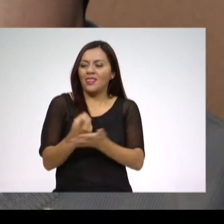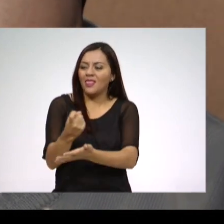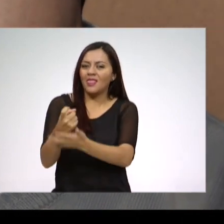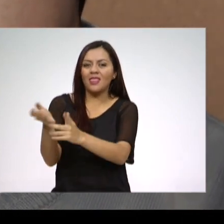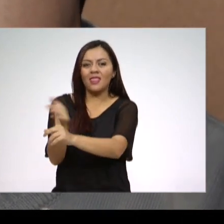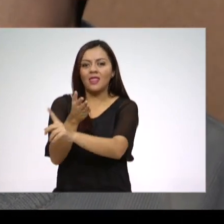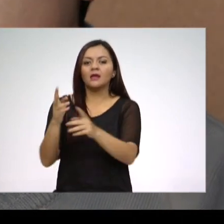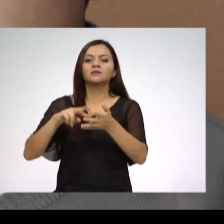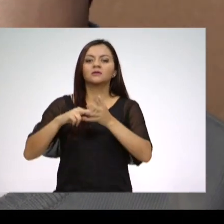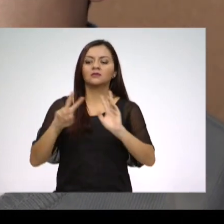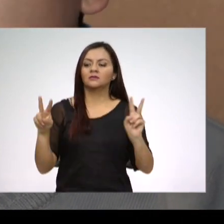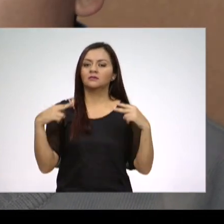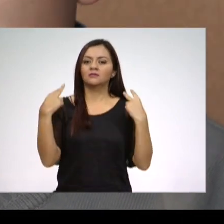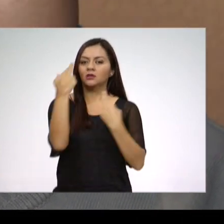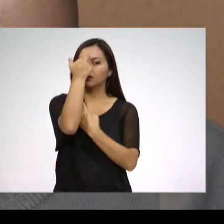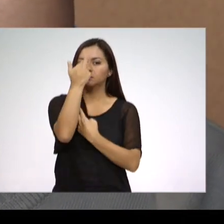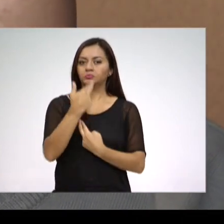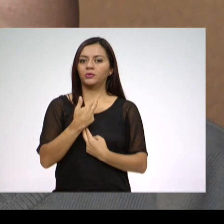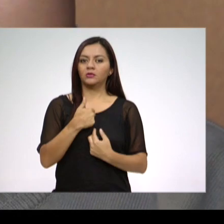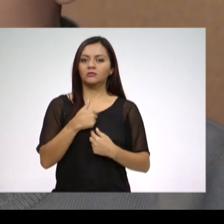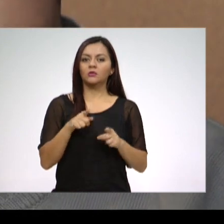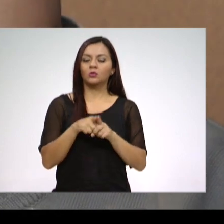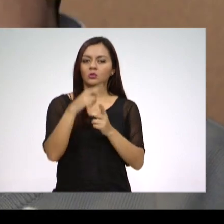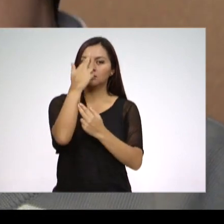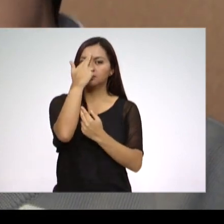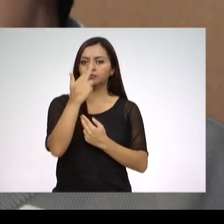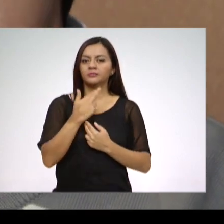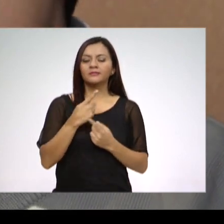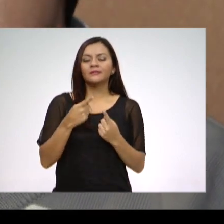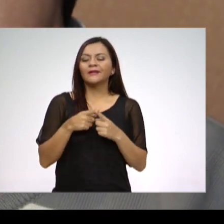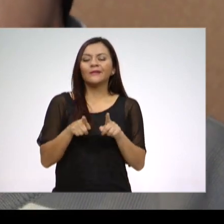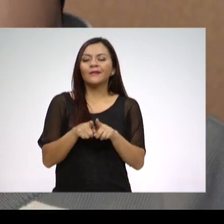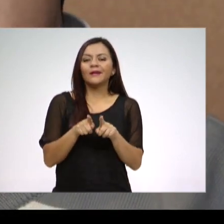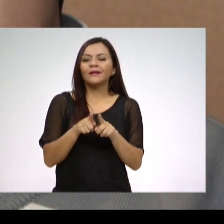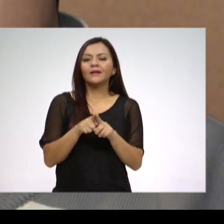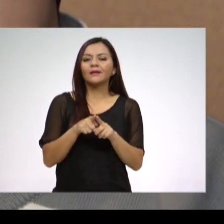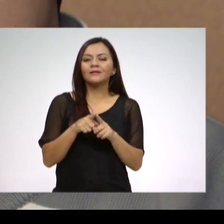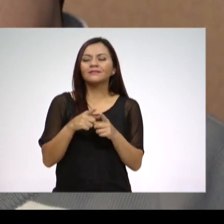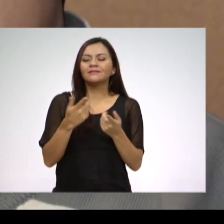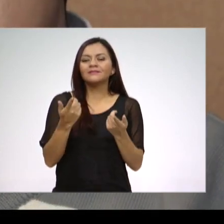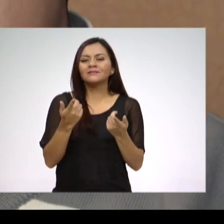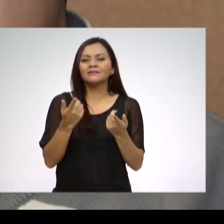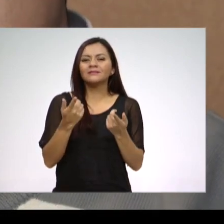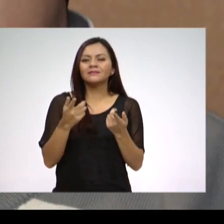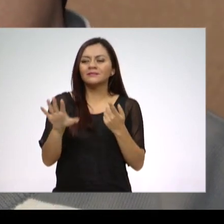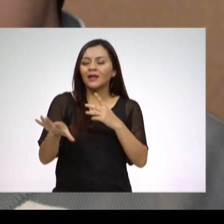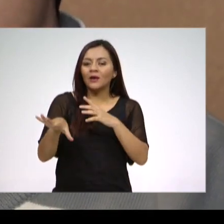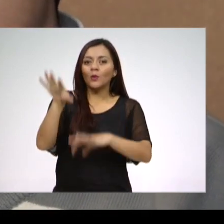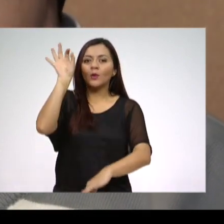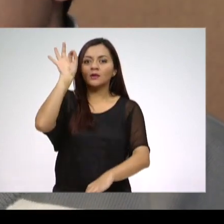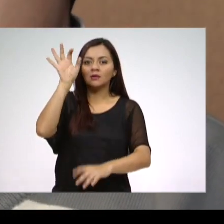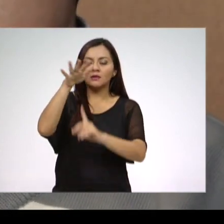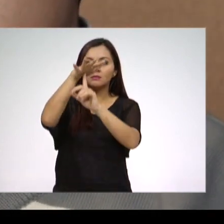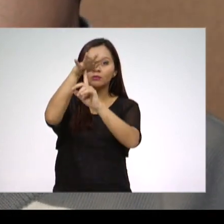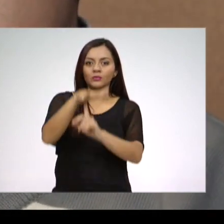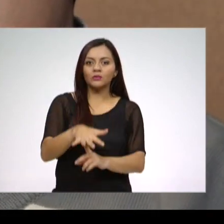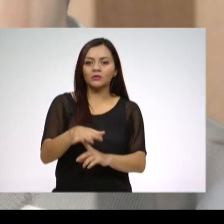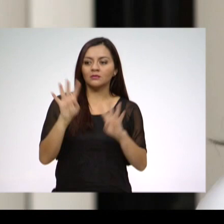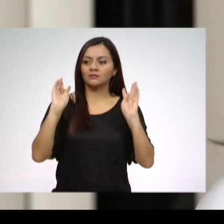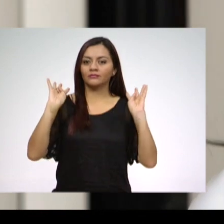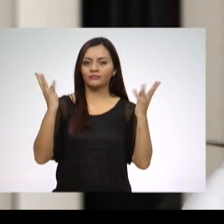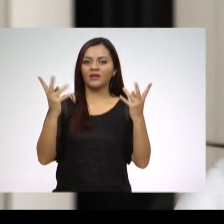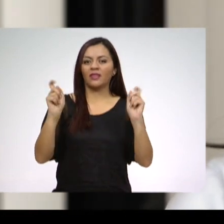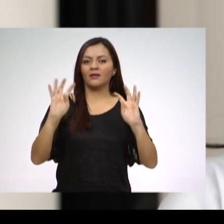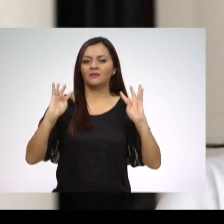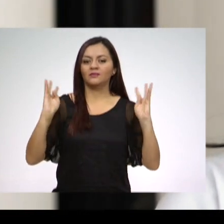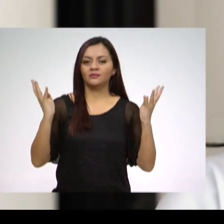da el reconocimiento que no logra encontrar, entonces es no, difícilmente vamos a encontrar un bullying sin espectadores.